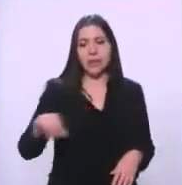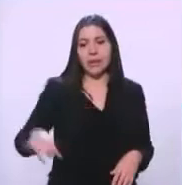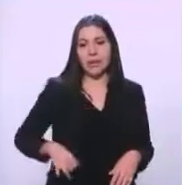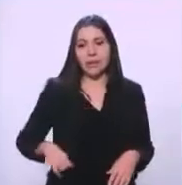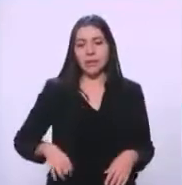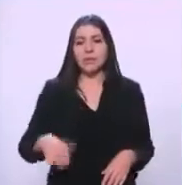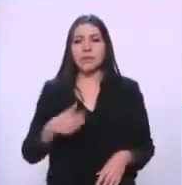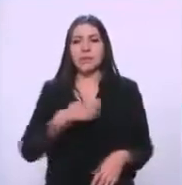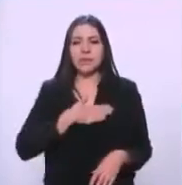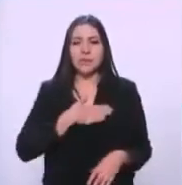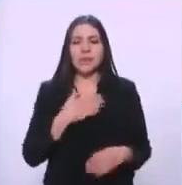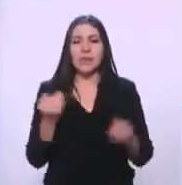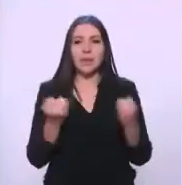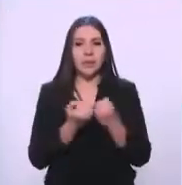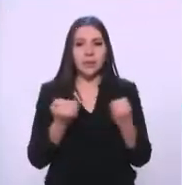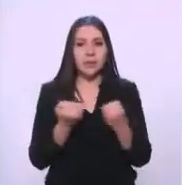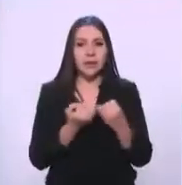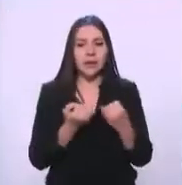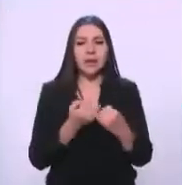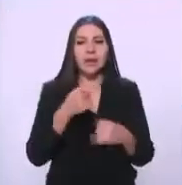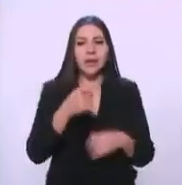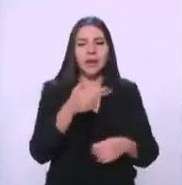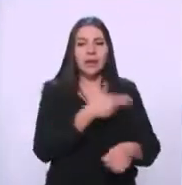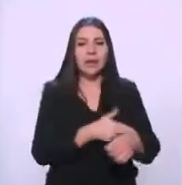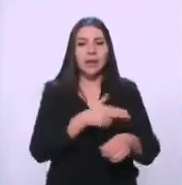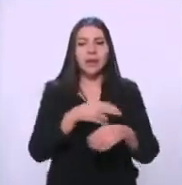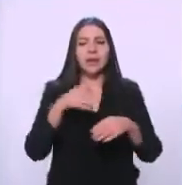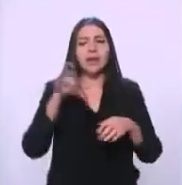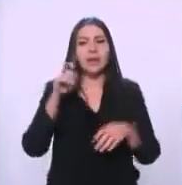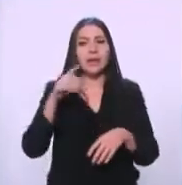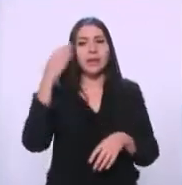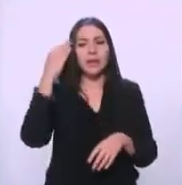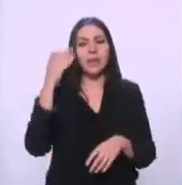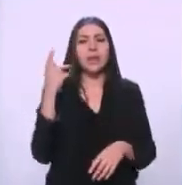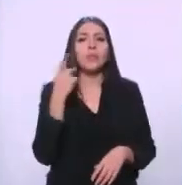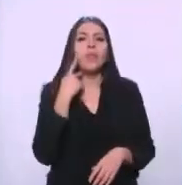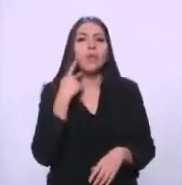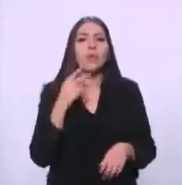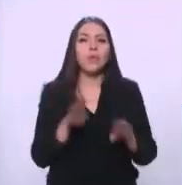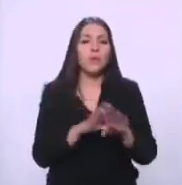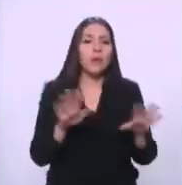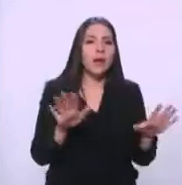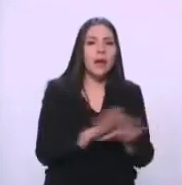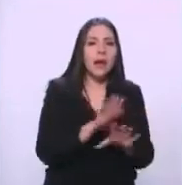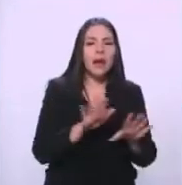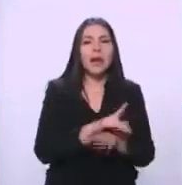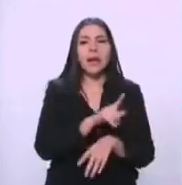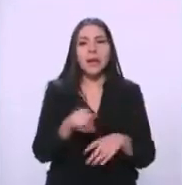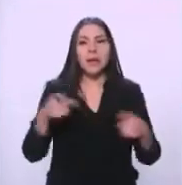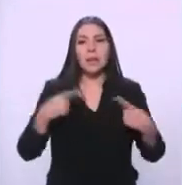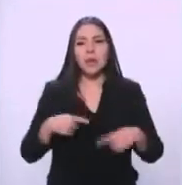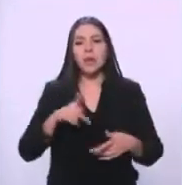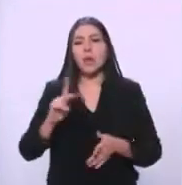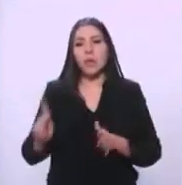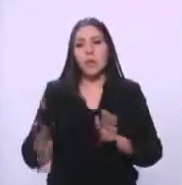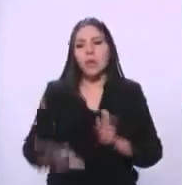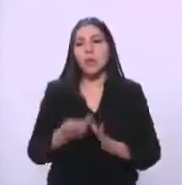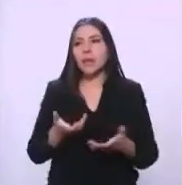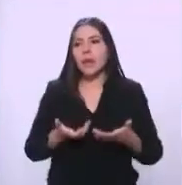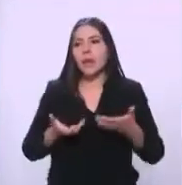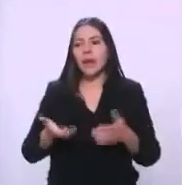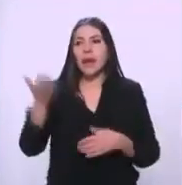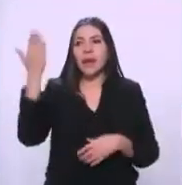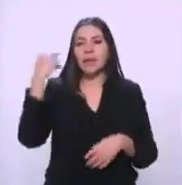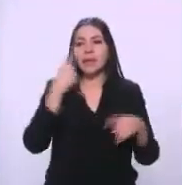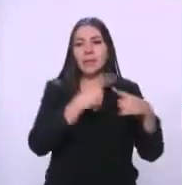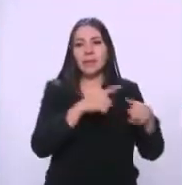también lo vimos. Resultado de ese proceso político de configuración y de gente que volvimos a salir a la calle, y además en provincia. Yo no